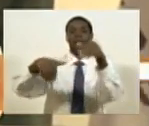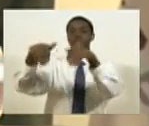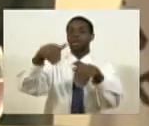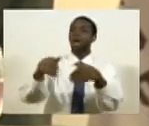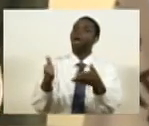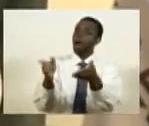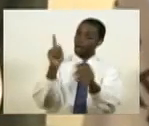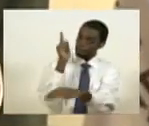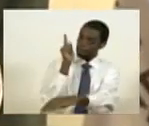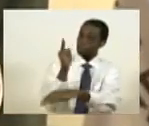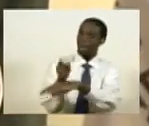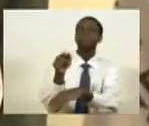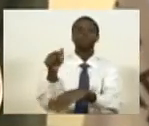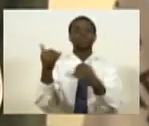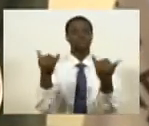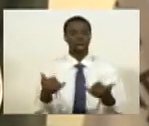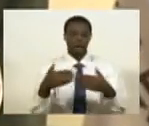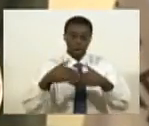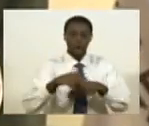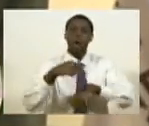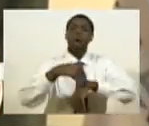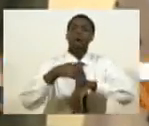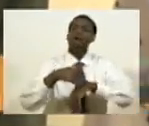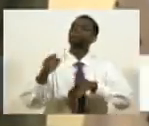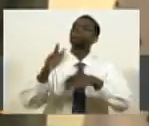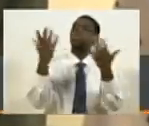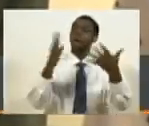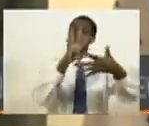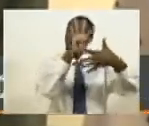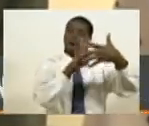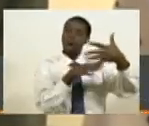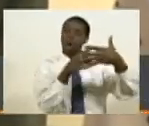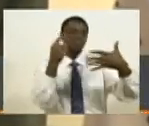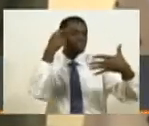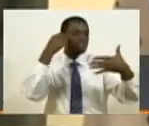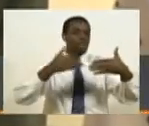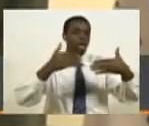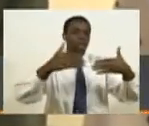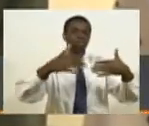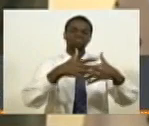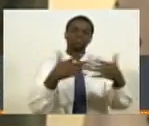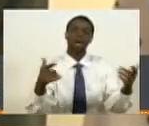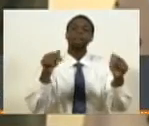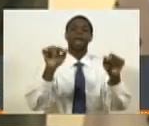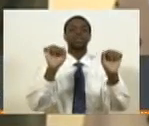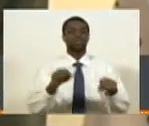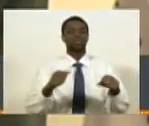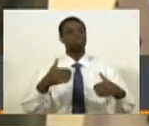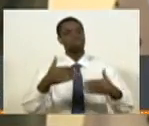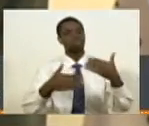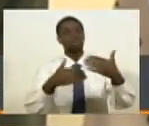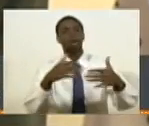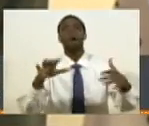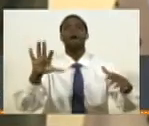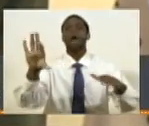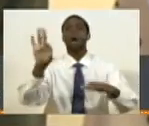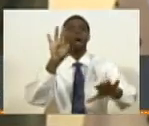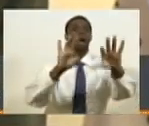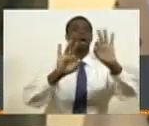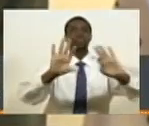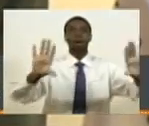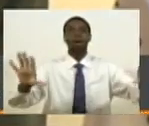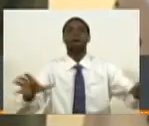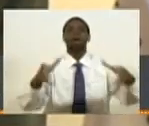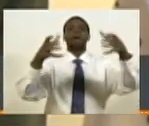Poder Electoral en las próximas horas el cronograma para la elección de la Asamblea Nacional